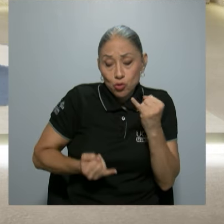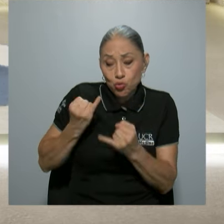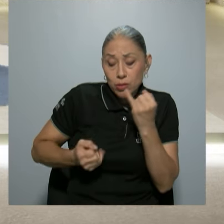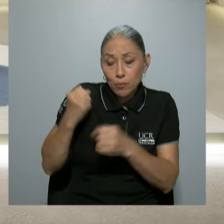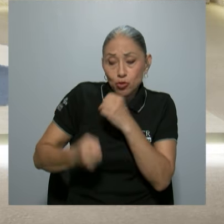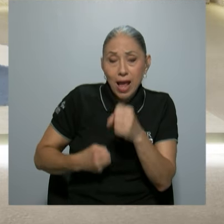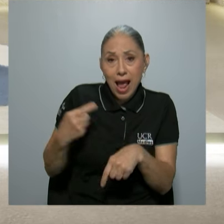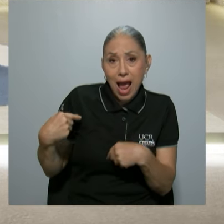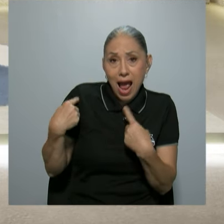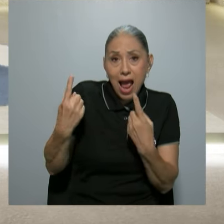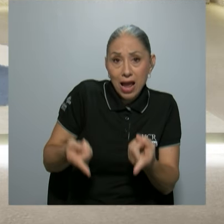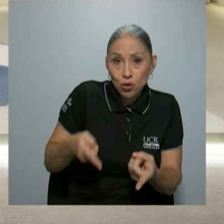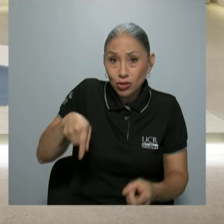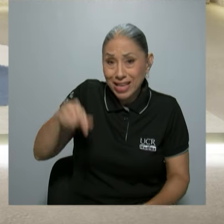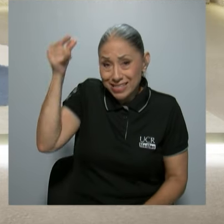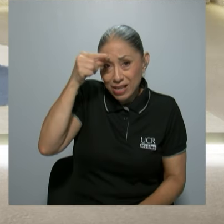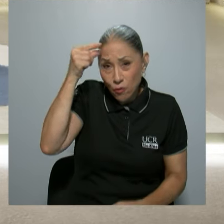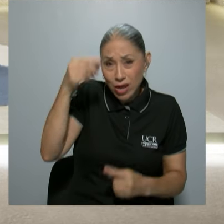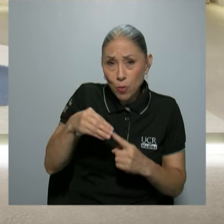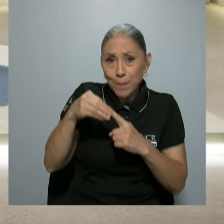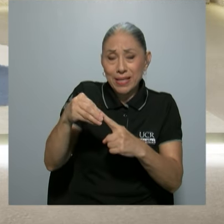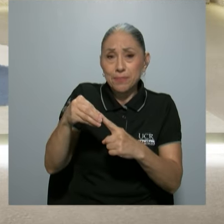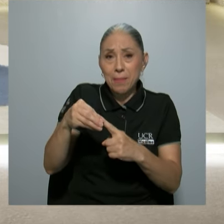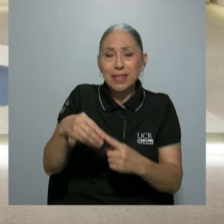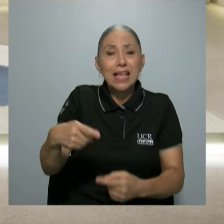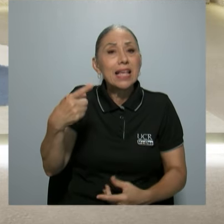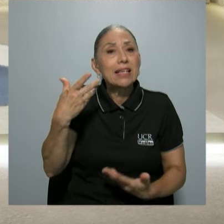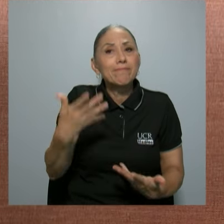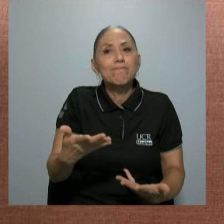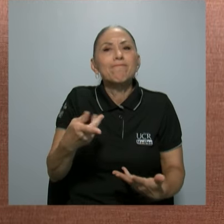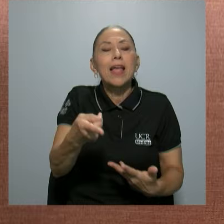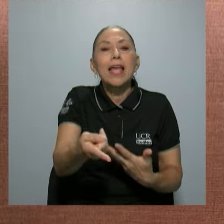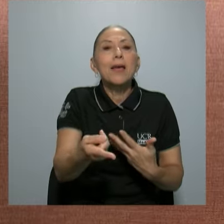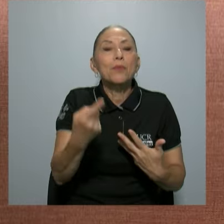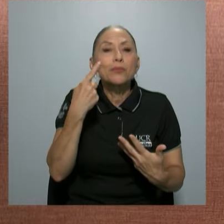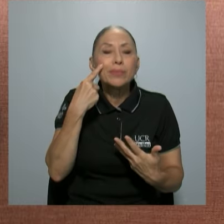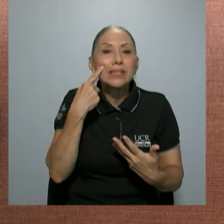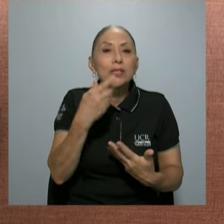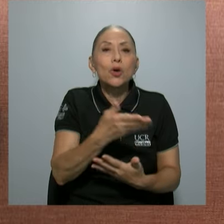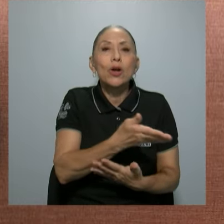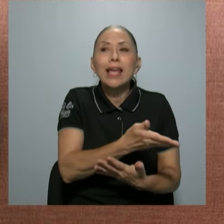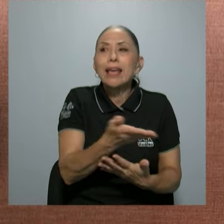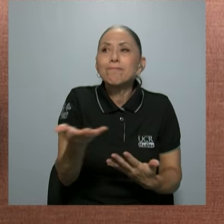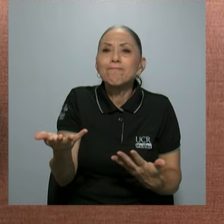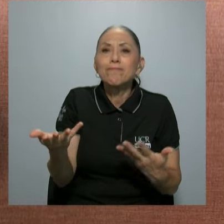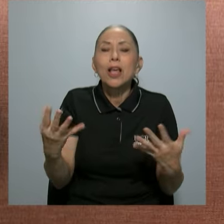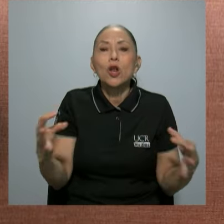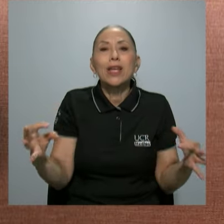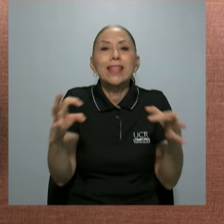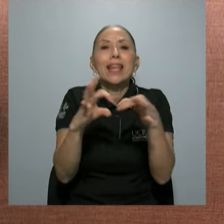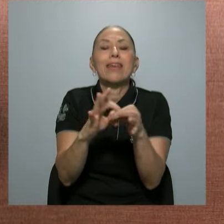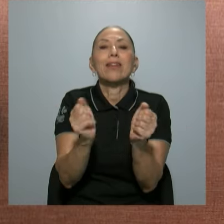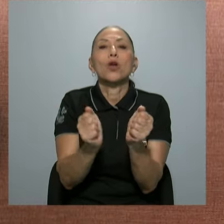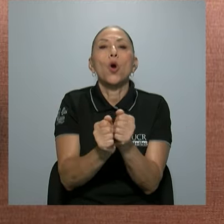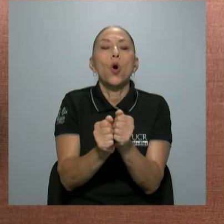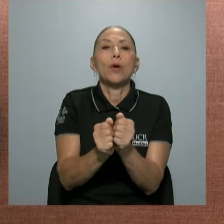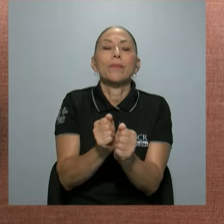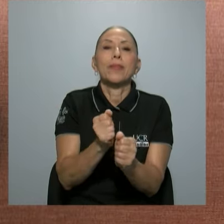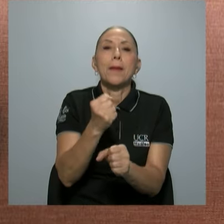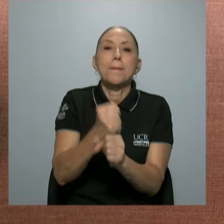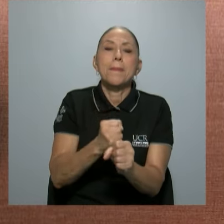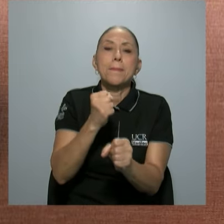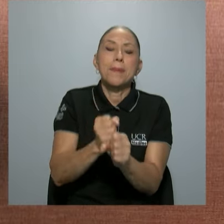años, en este gobierno, sobre todo se ha visto con lo que tiene que ver con la actividad agroindustrial.